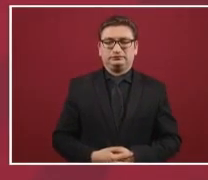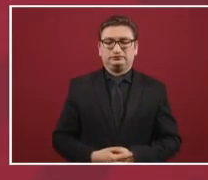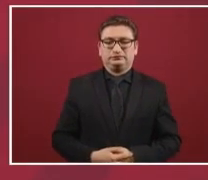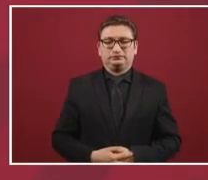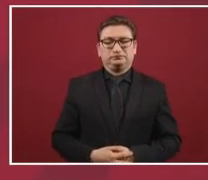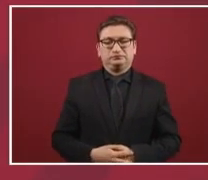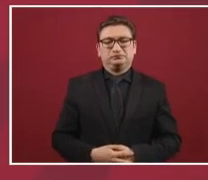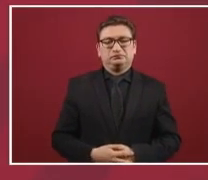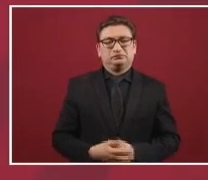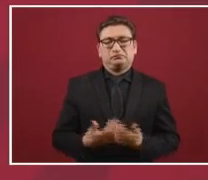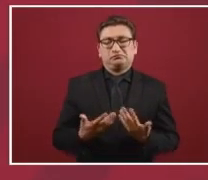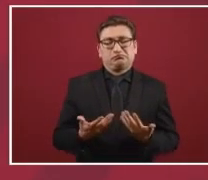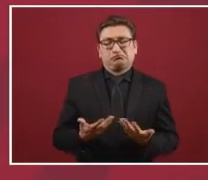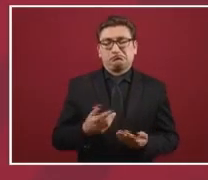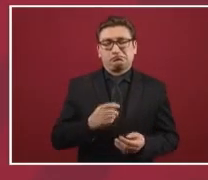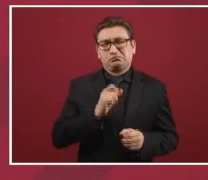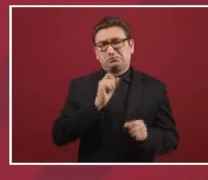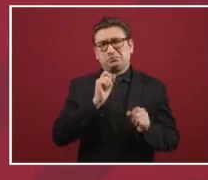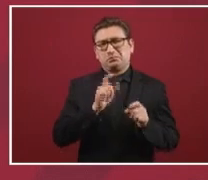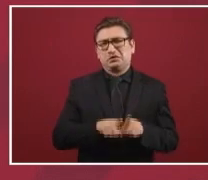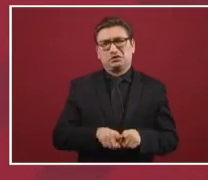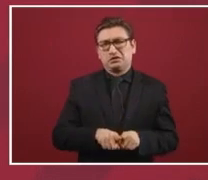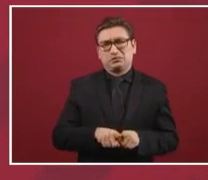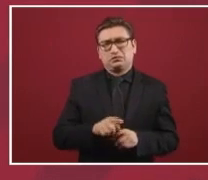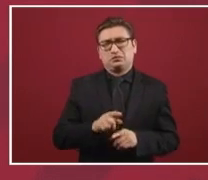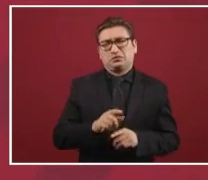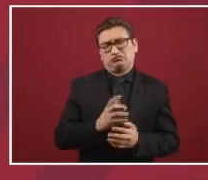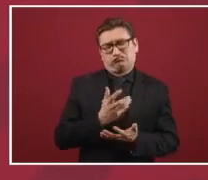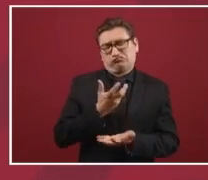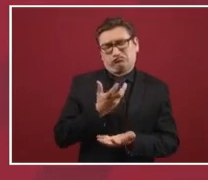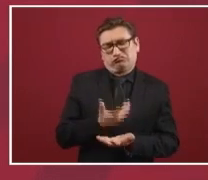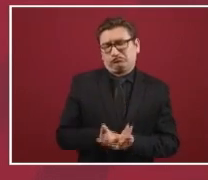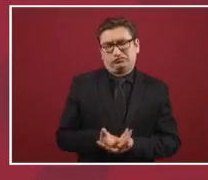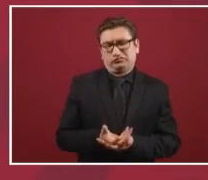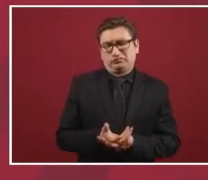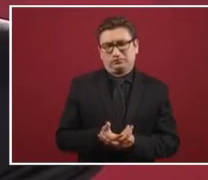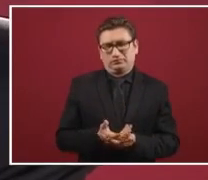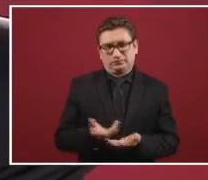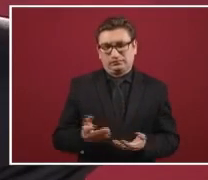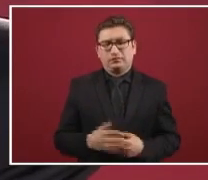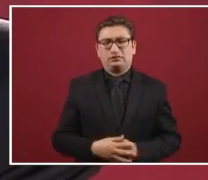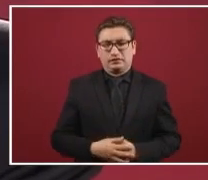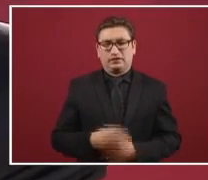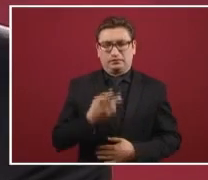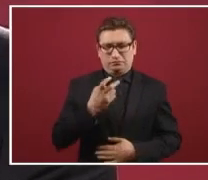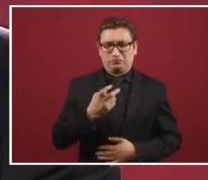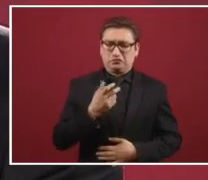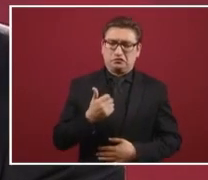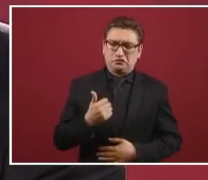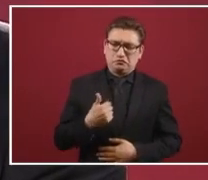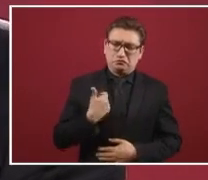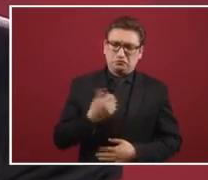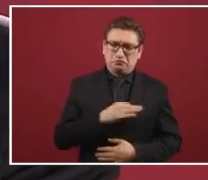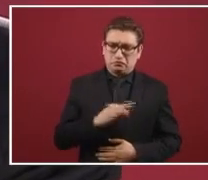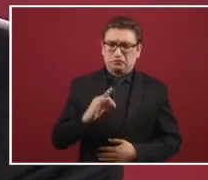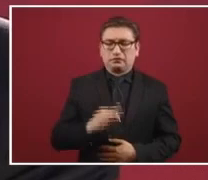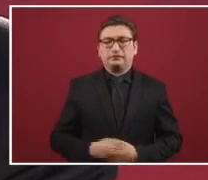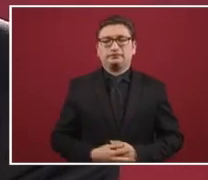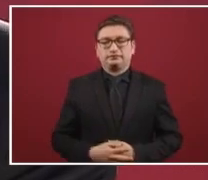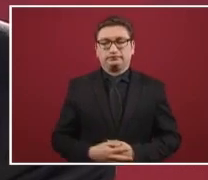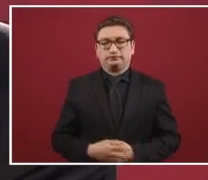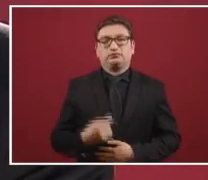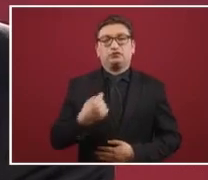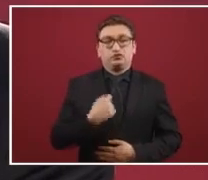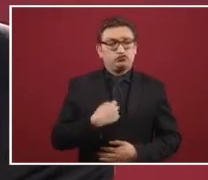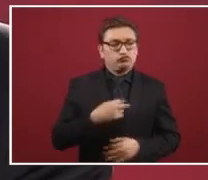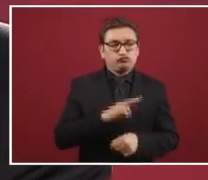Lo mismo el descanso. Entonces tiene sus ventajas y estoy